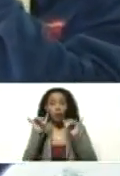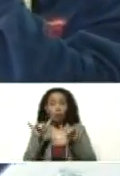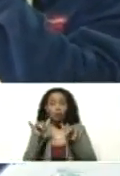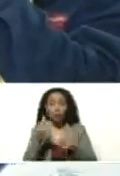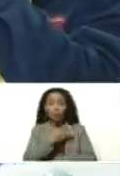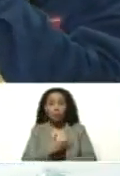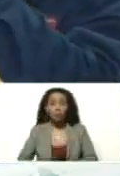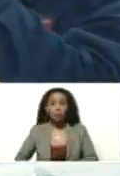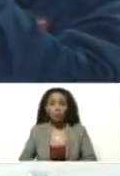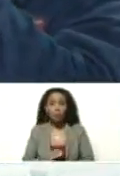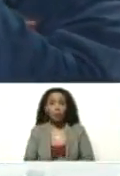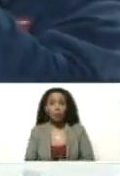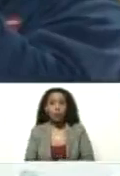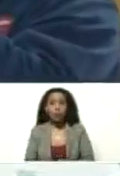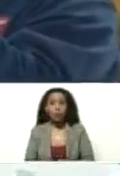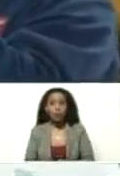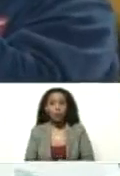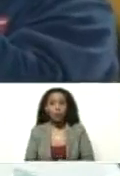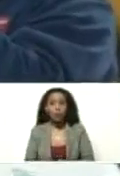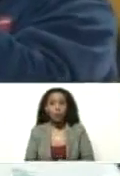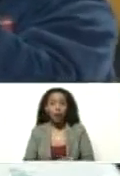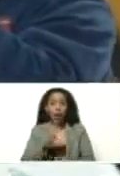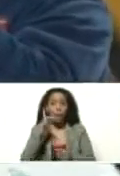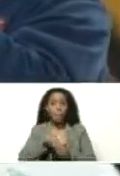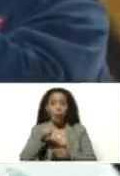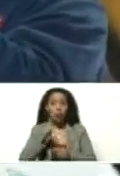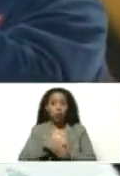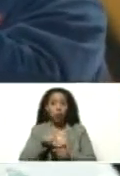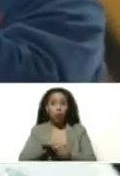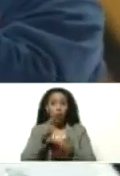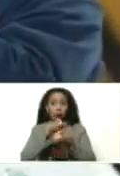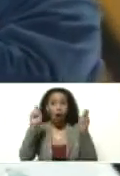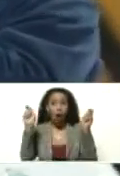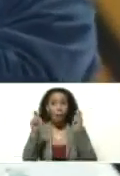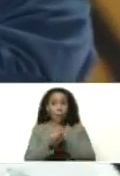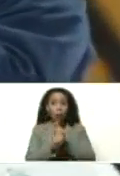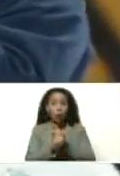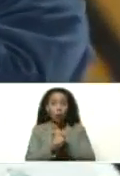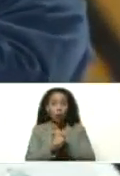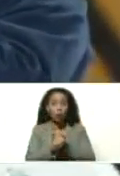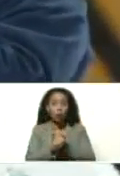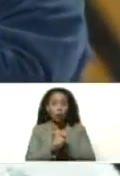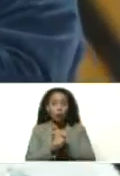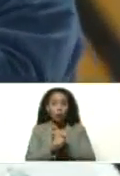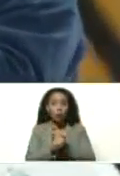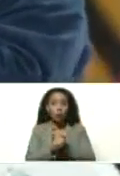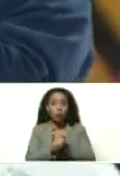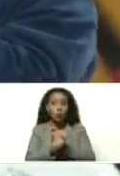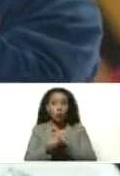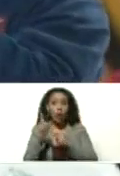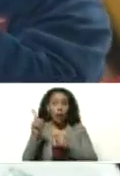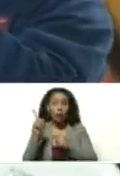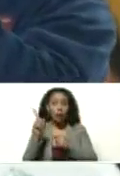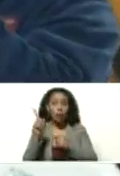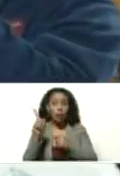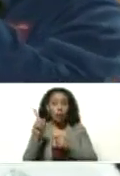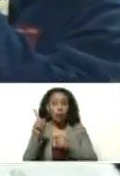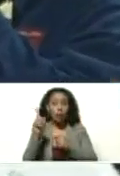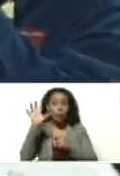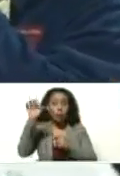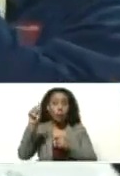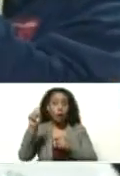presidente, el coque petrolero fue sustituido, la antracita, que era importada, por